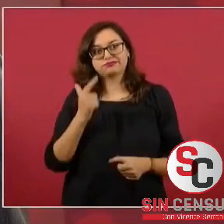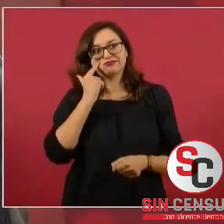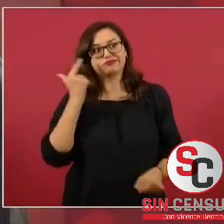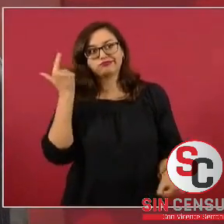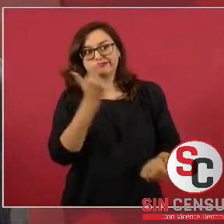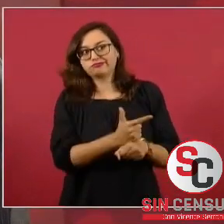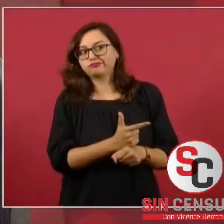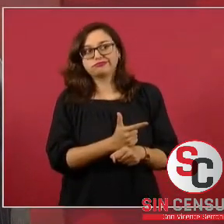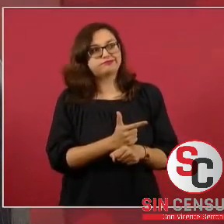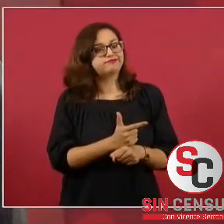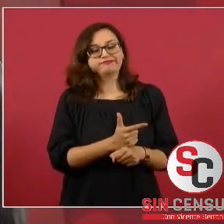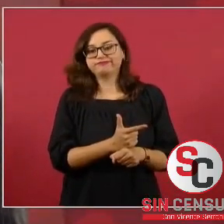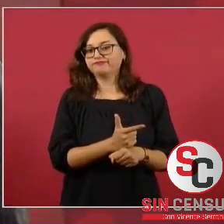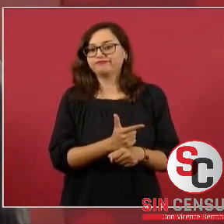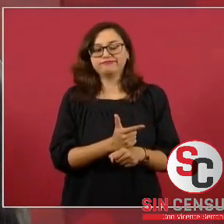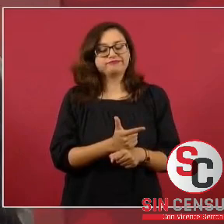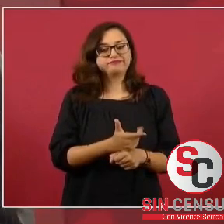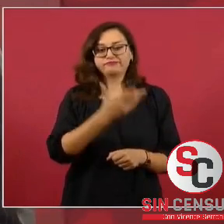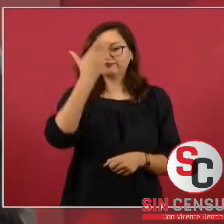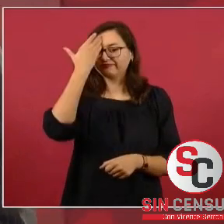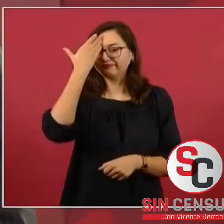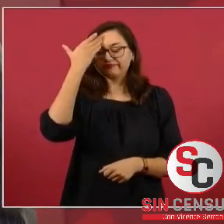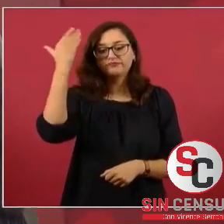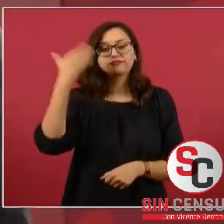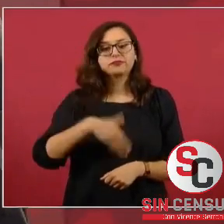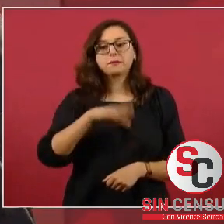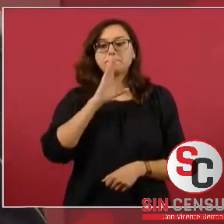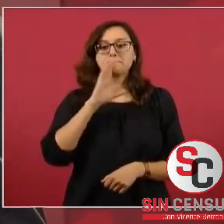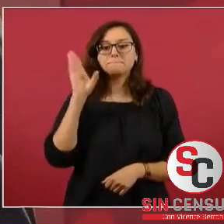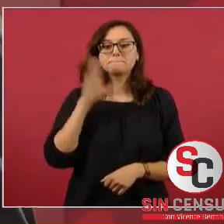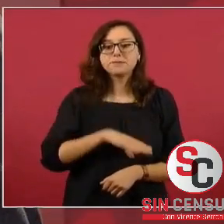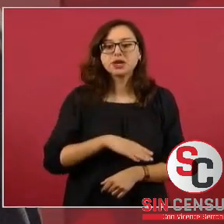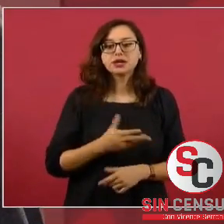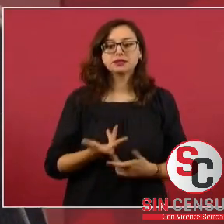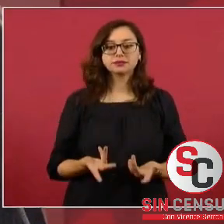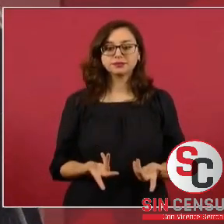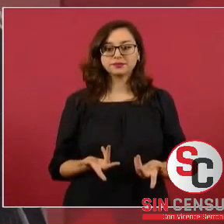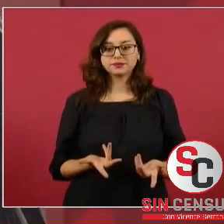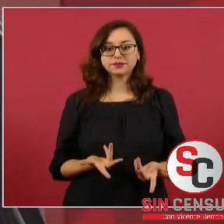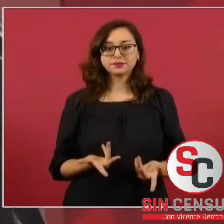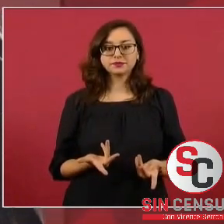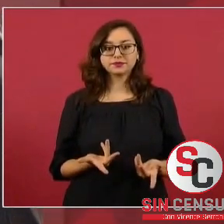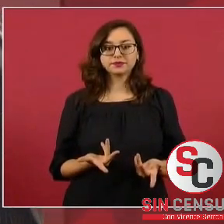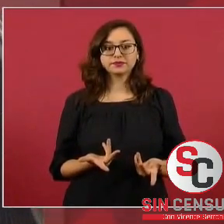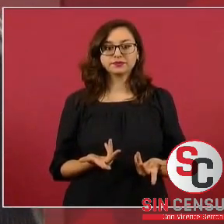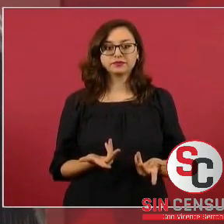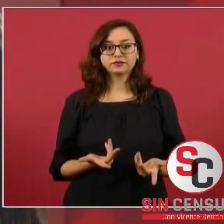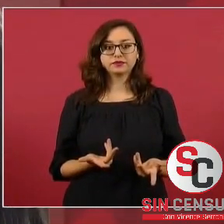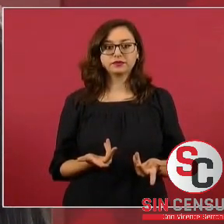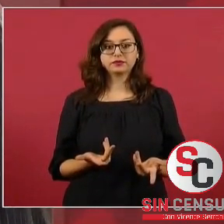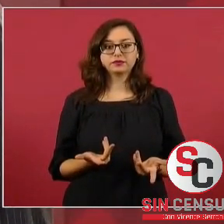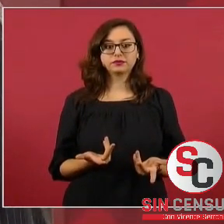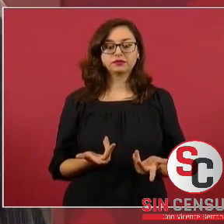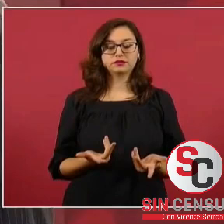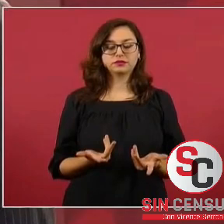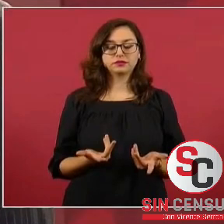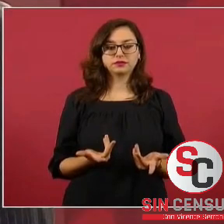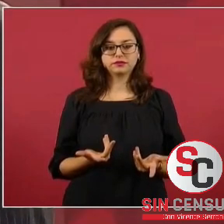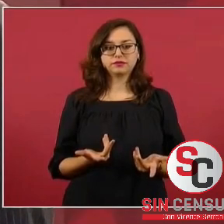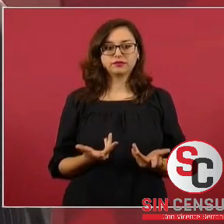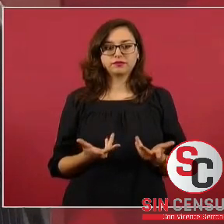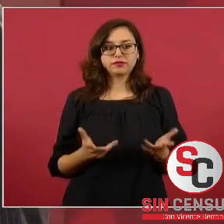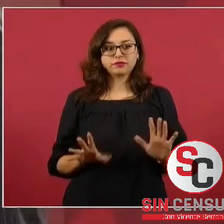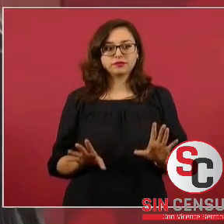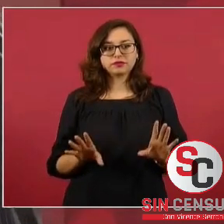además siempre hemos sostenido que no se puede enfrentar una decadencia, un proceso